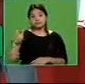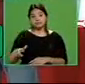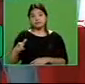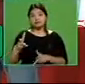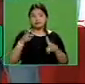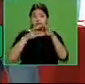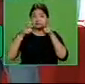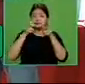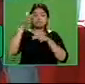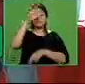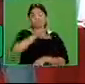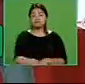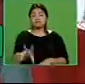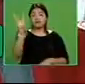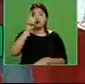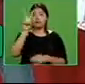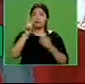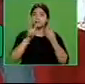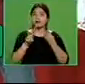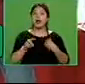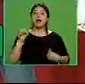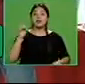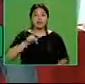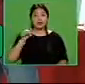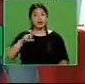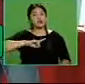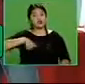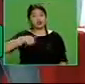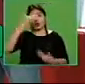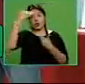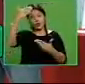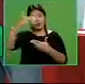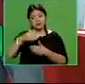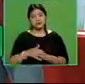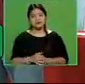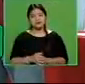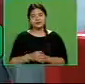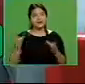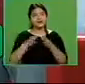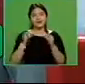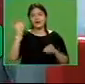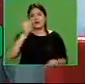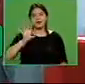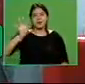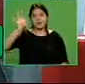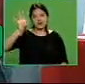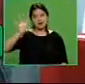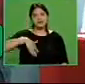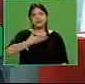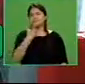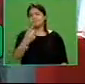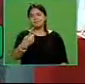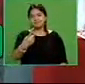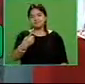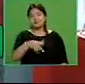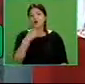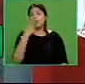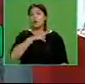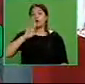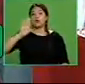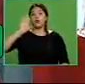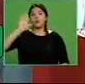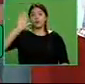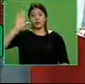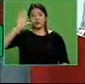nos escuchan y a toda Venezuela, que desde acá estamos saludando a toda nuestra patria para decirle que el compromiso de